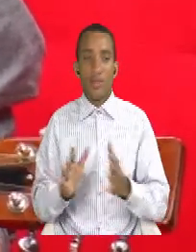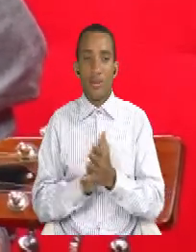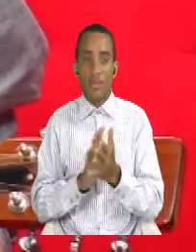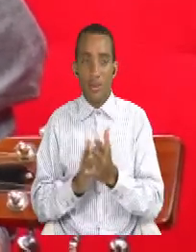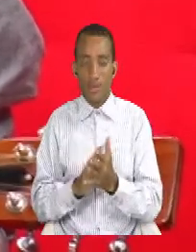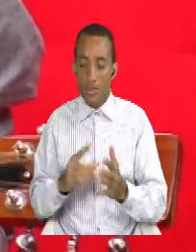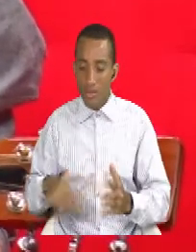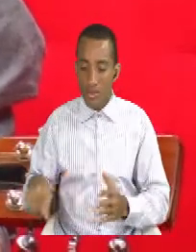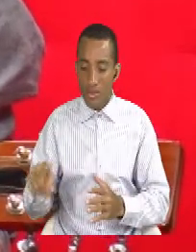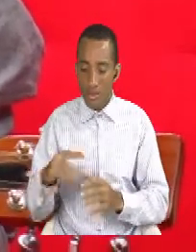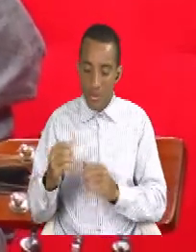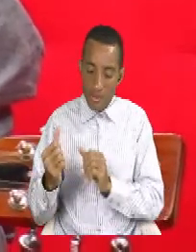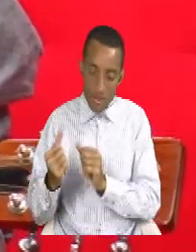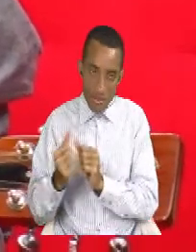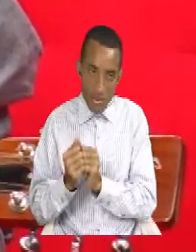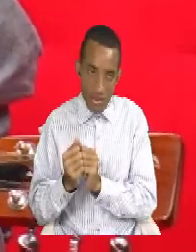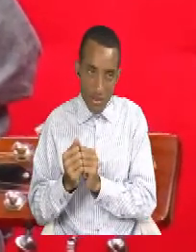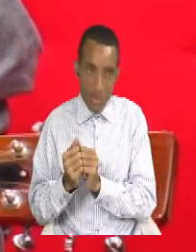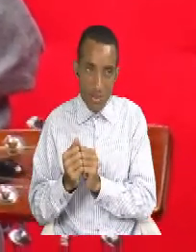contigo.